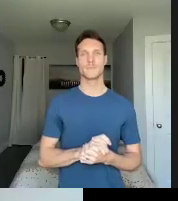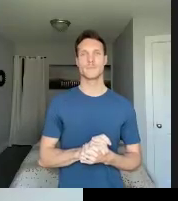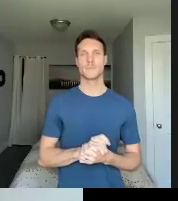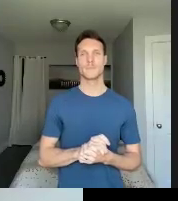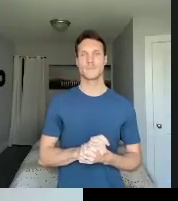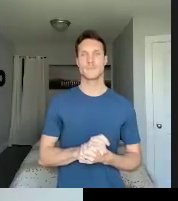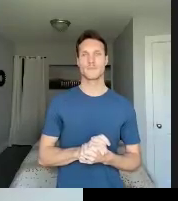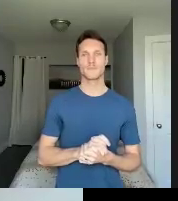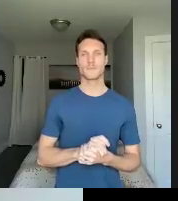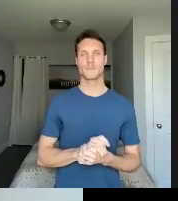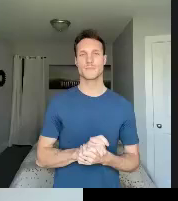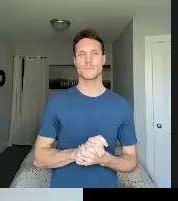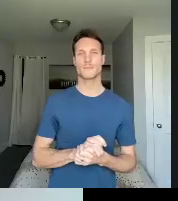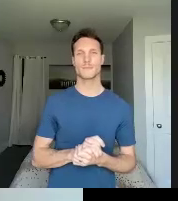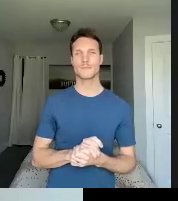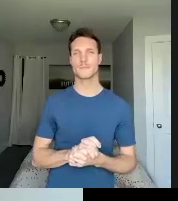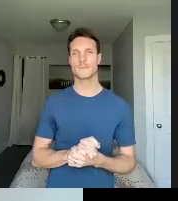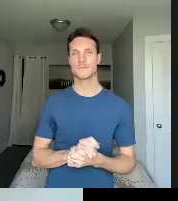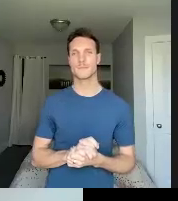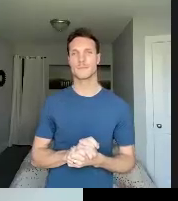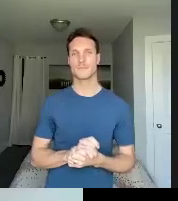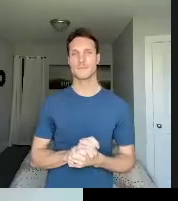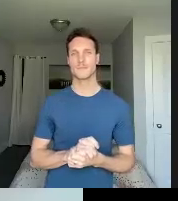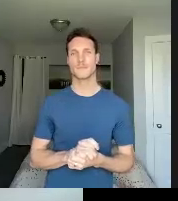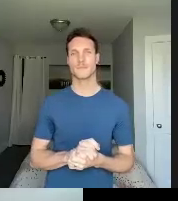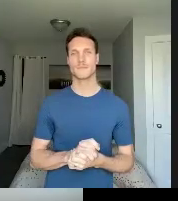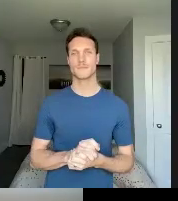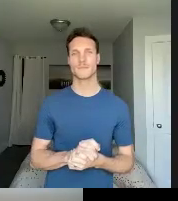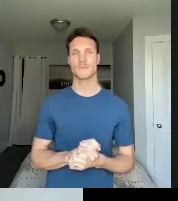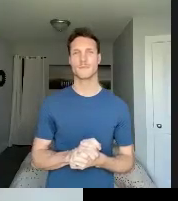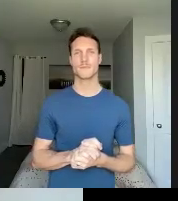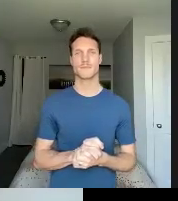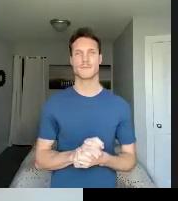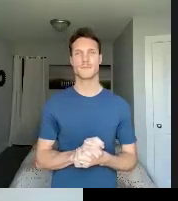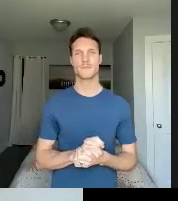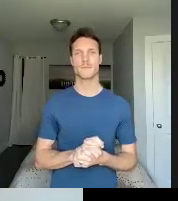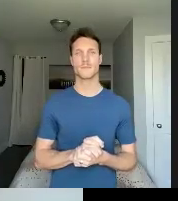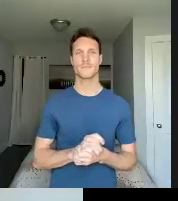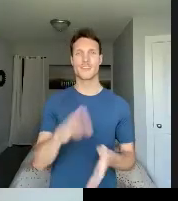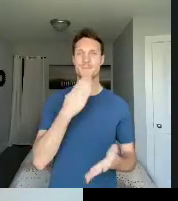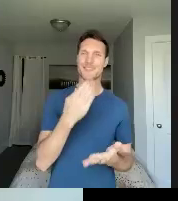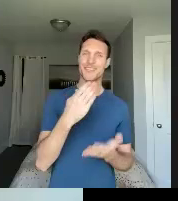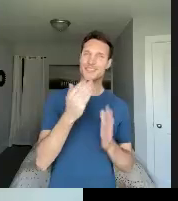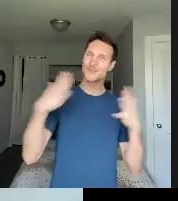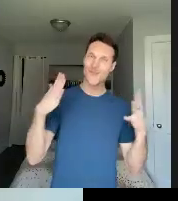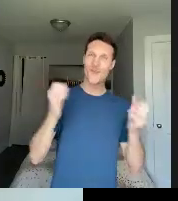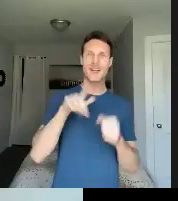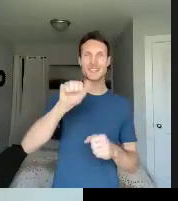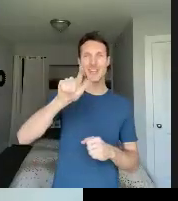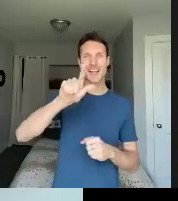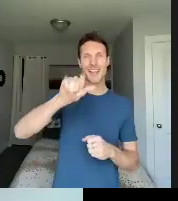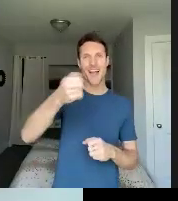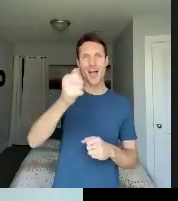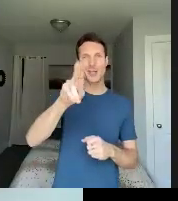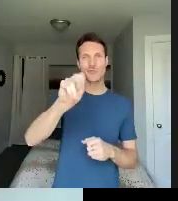es. Si seleccionan español, me estarán oirando es a mí. Great. Thank you so much, Alejandro. And